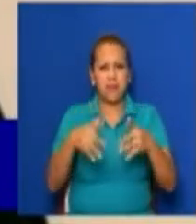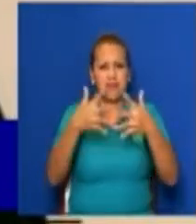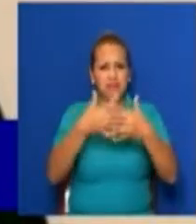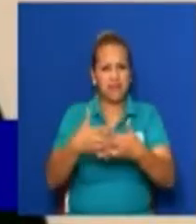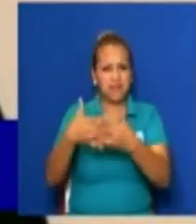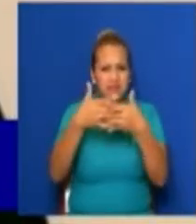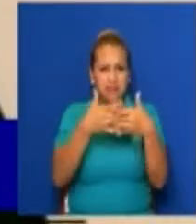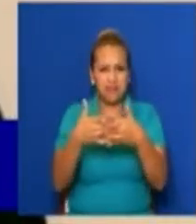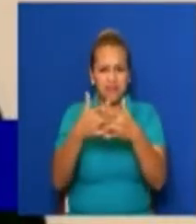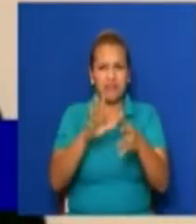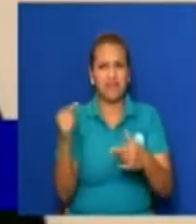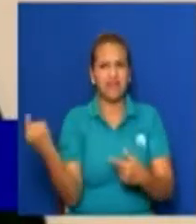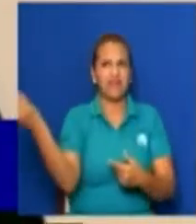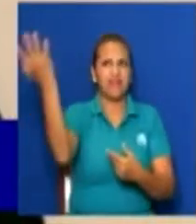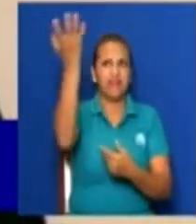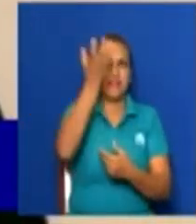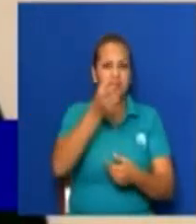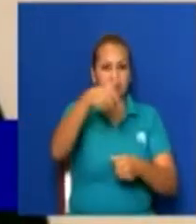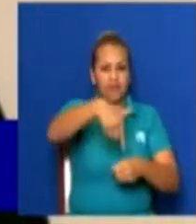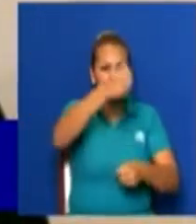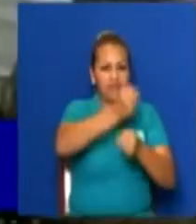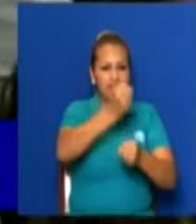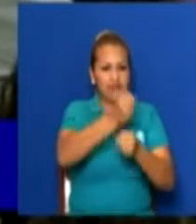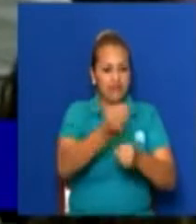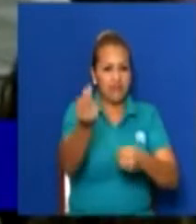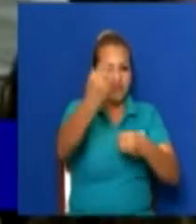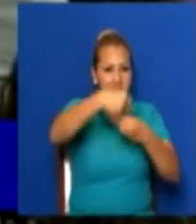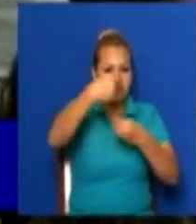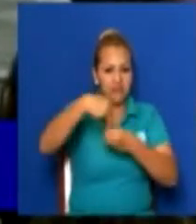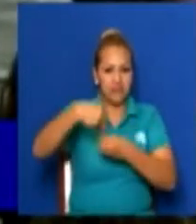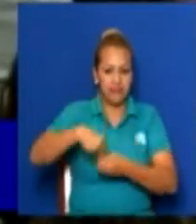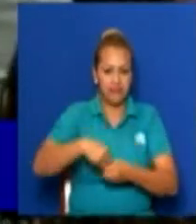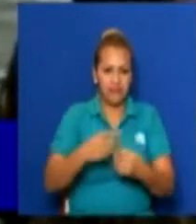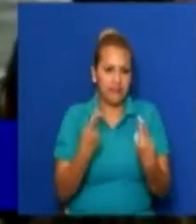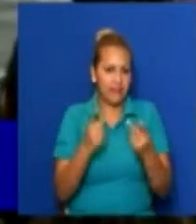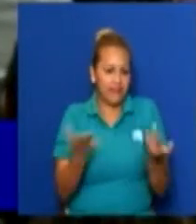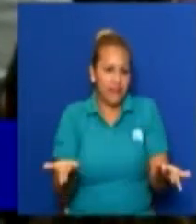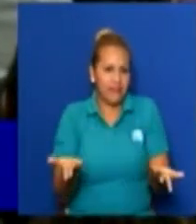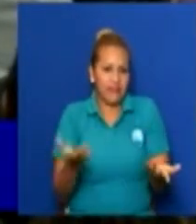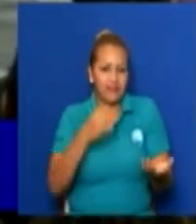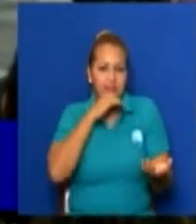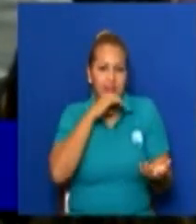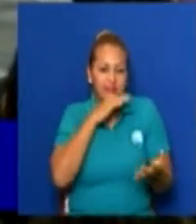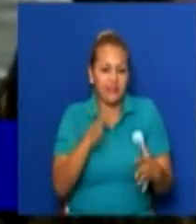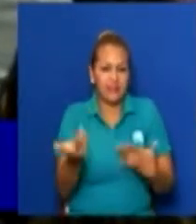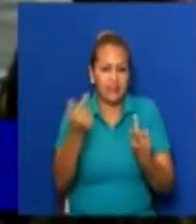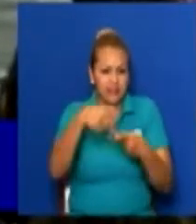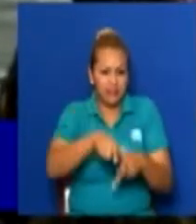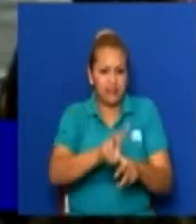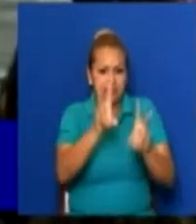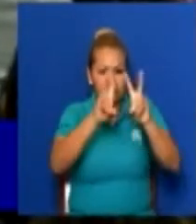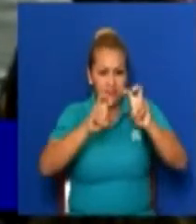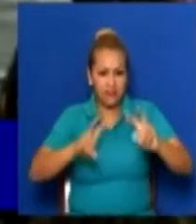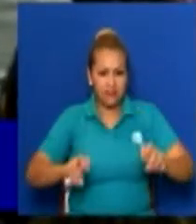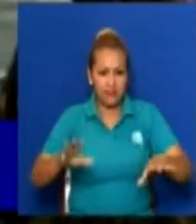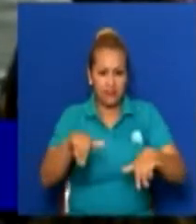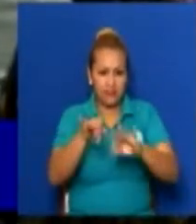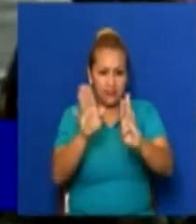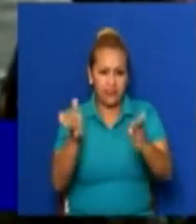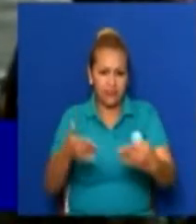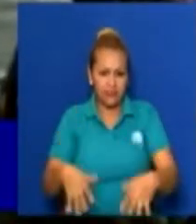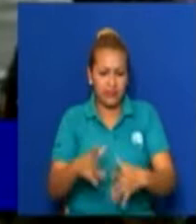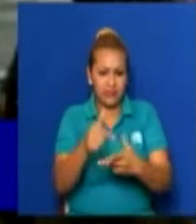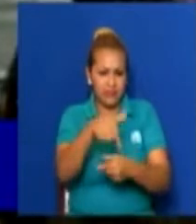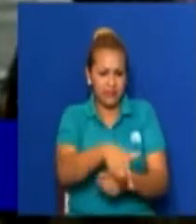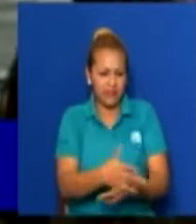Y los esfuerzos de estas madres, de estas mujeres que estamos evaluando hoy, que fue un regalo de Dios que la lanzó a este mundo, porque